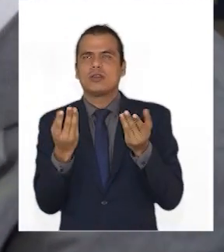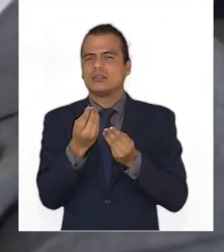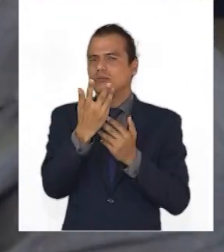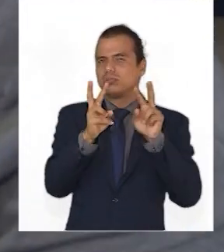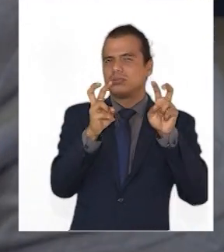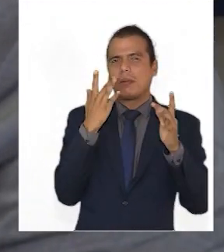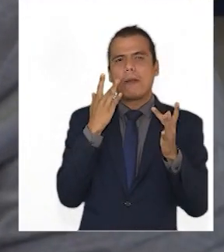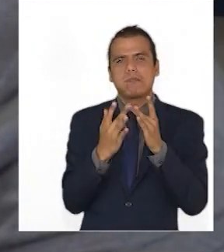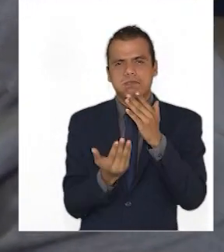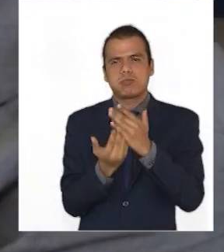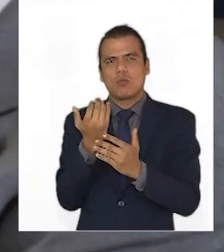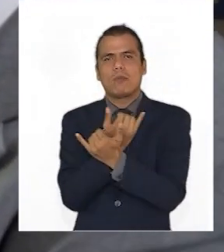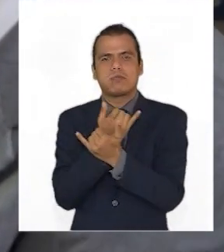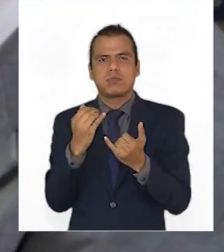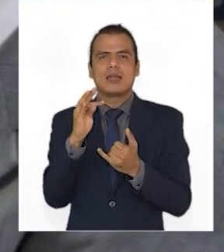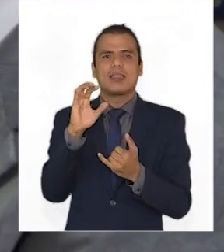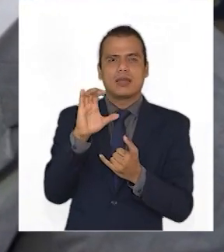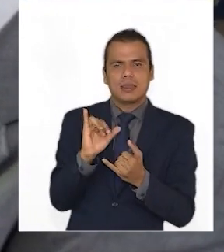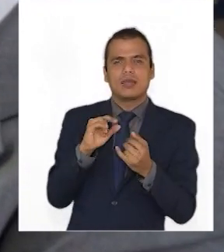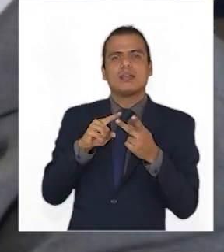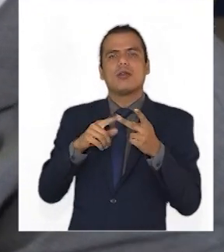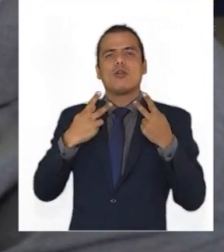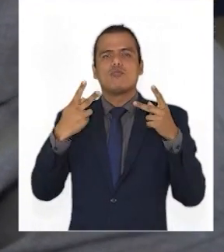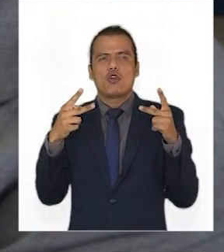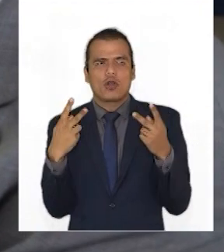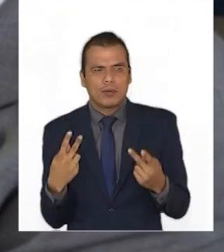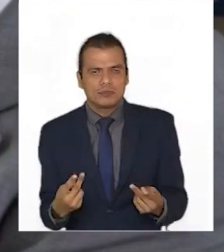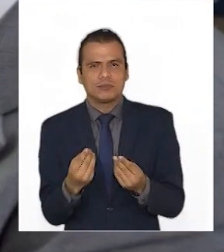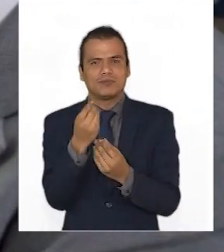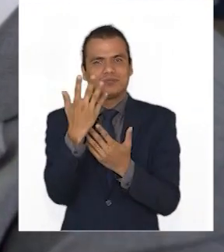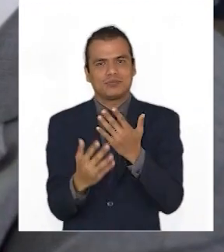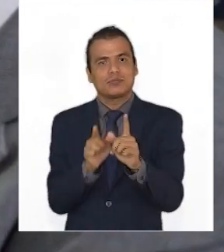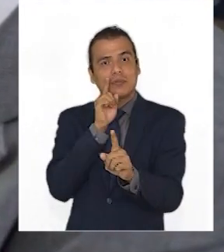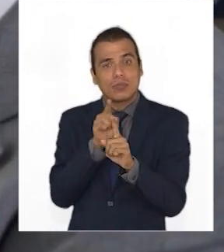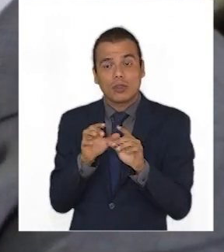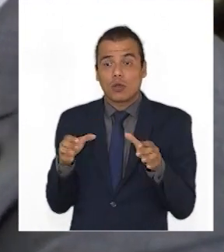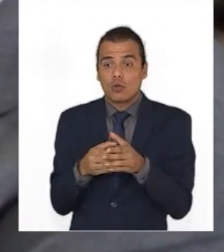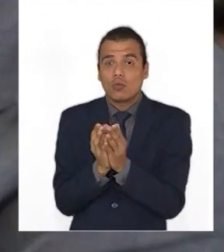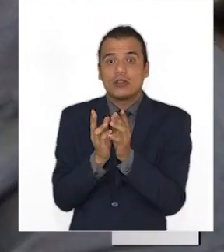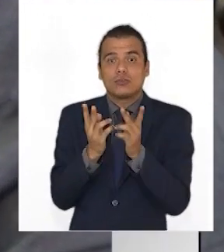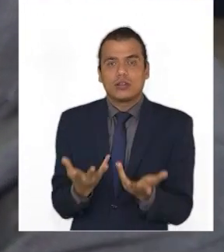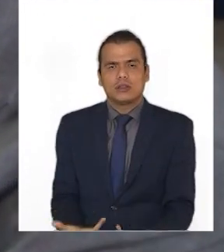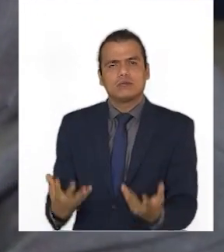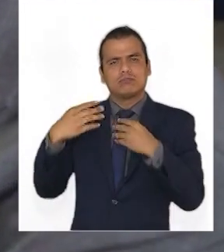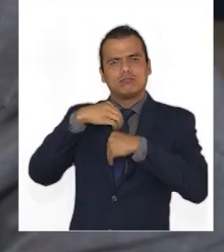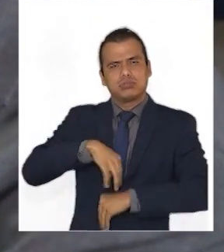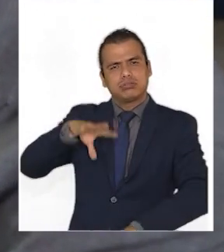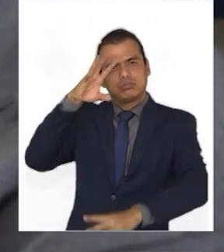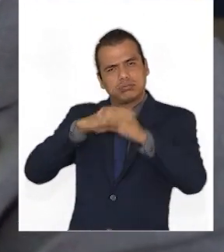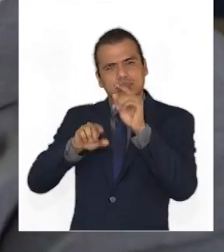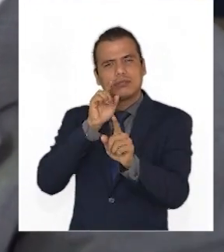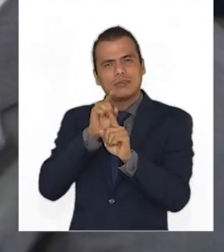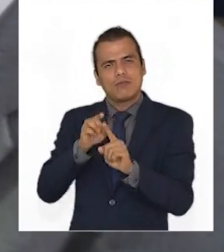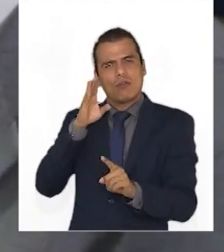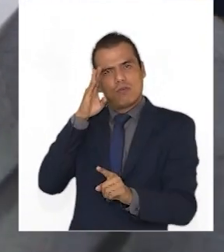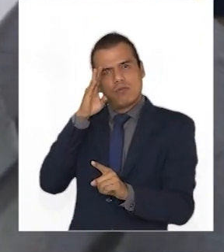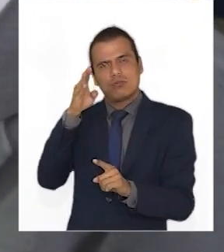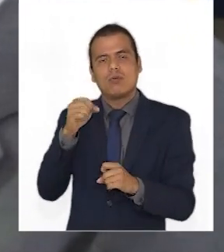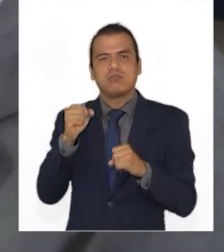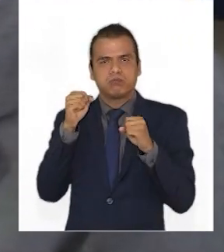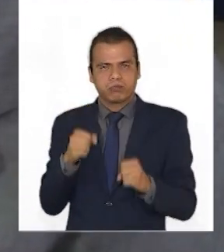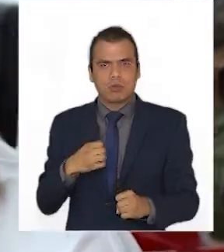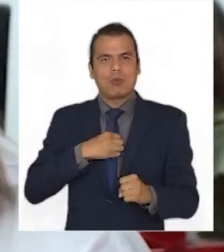el sector de la programación y sobre todo para la manufactura, pero que los jóvenes se puedan preparar para estudiar,